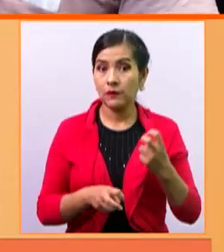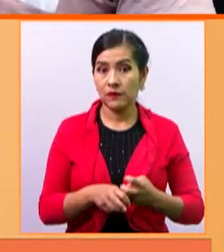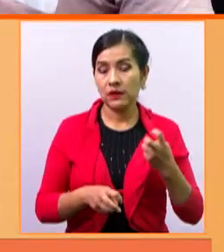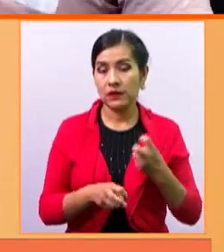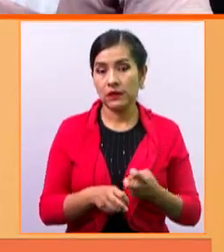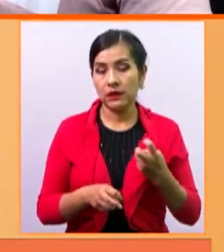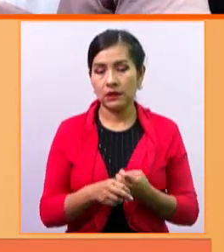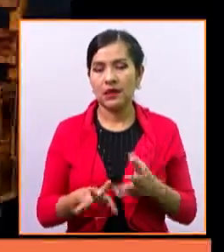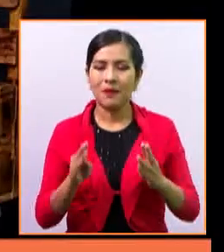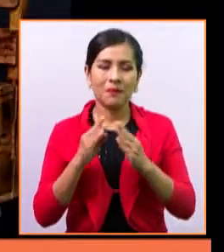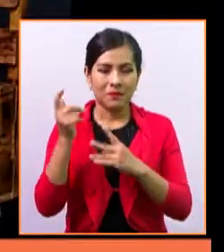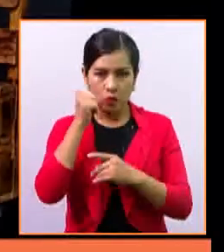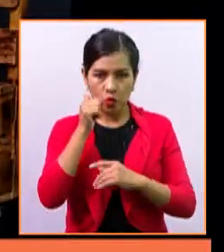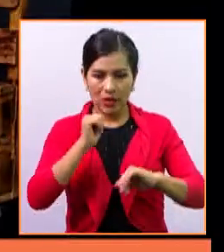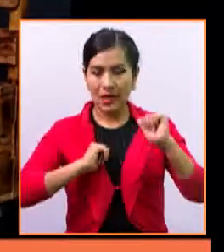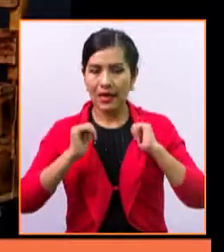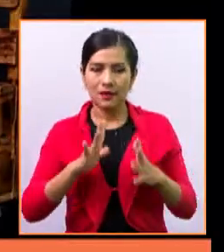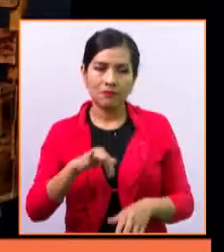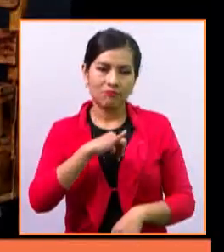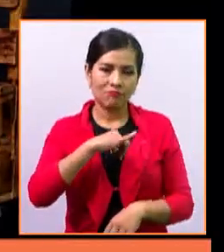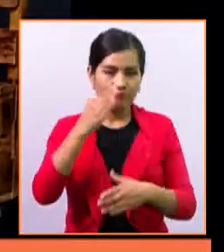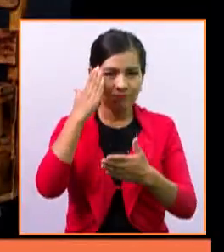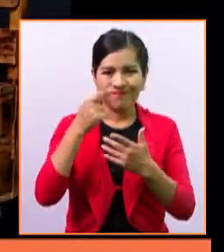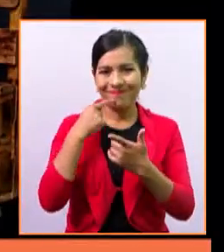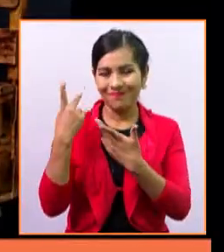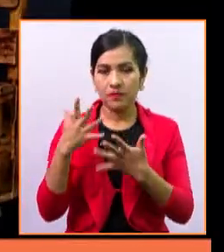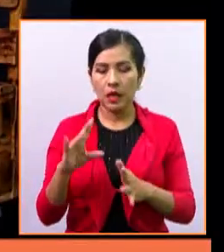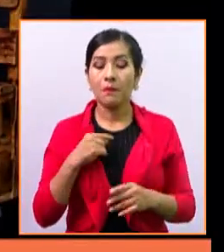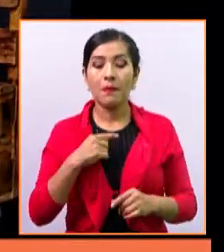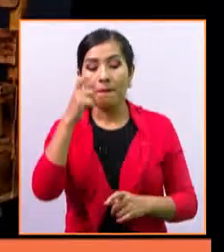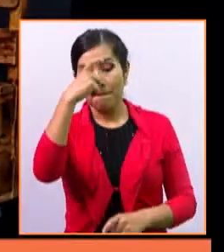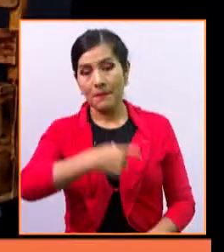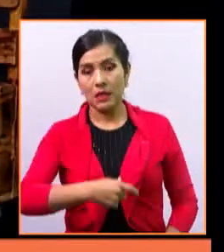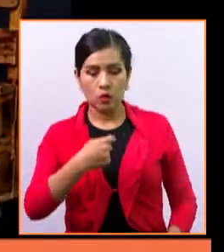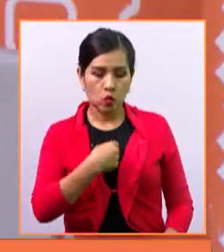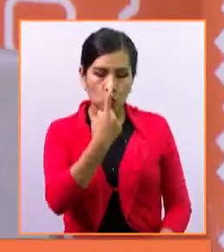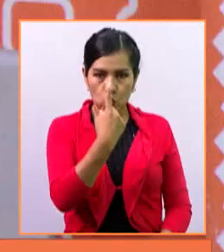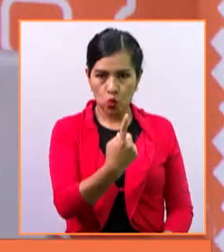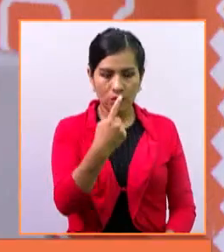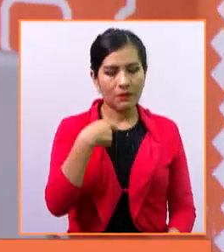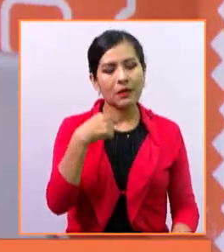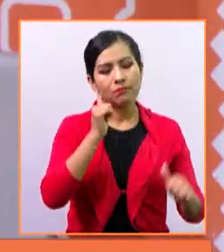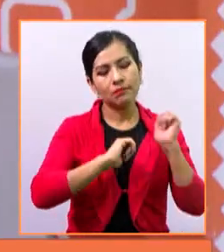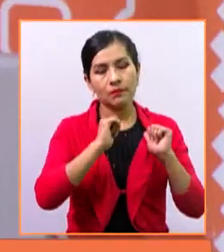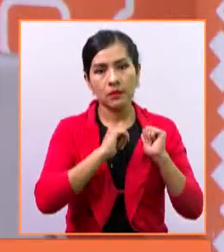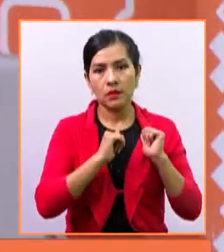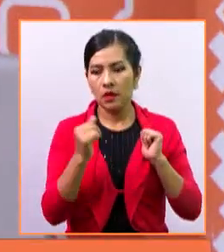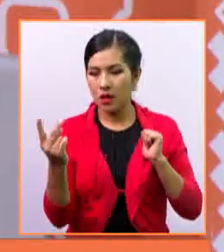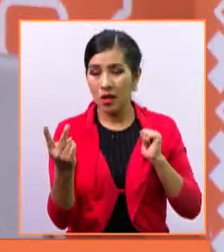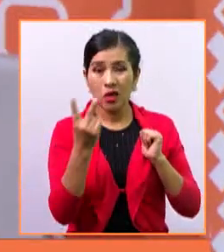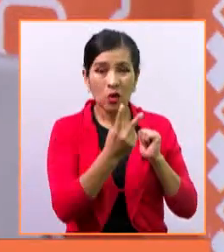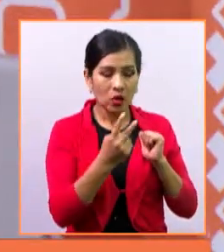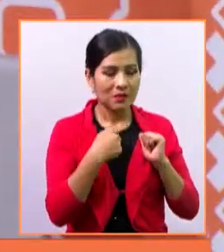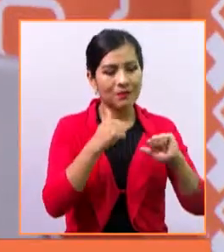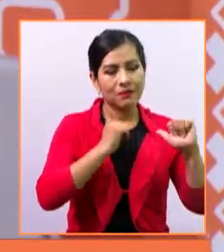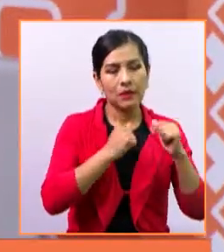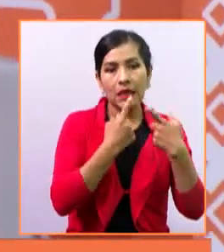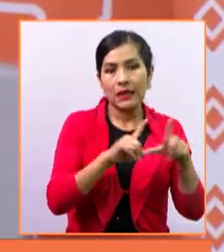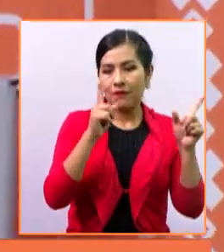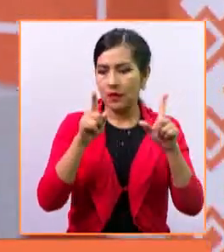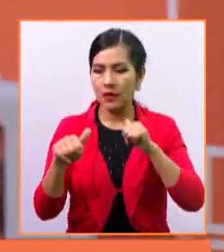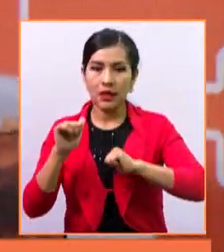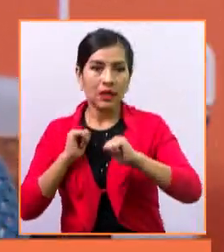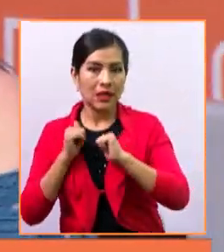Porque yo como actriz entiendo tener un personaje, trabajarlo puede ser complicado. Tener dos personajes al mismo